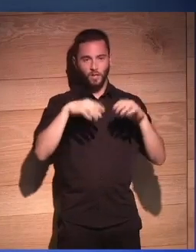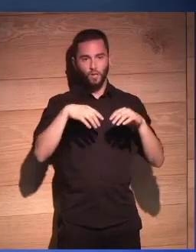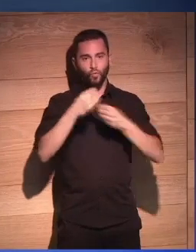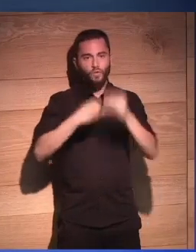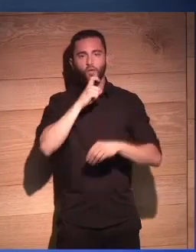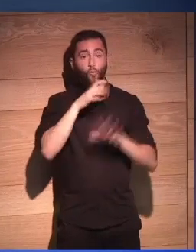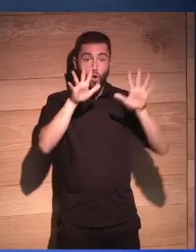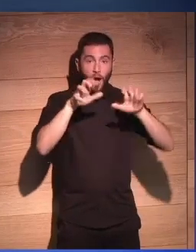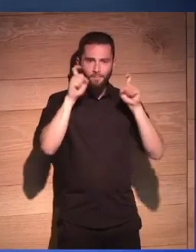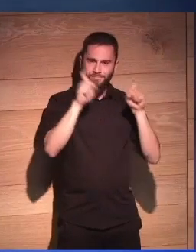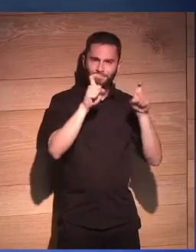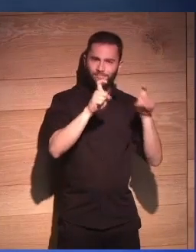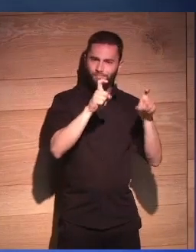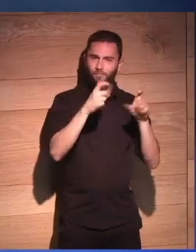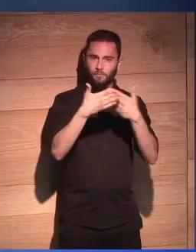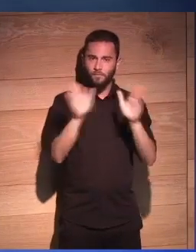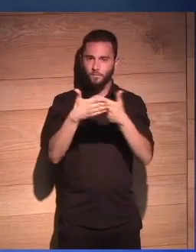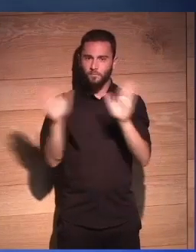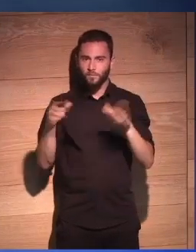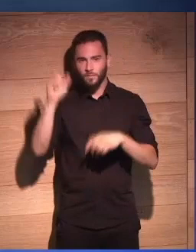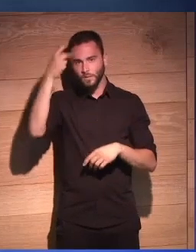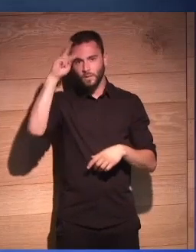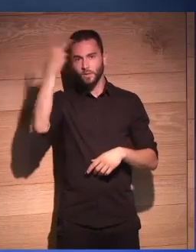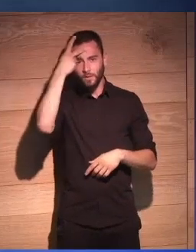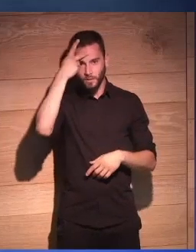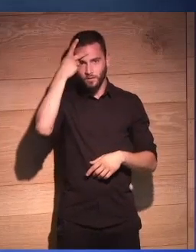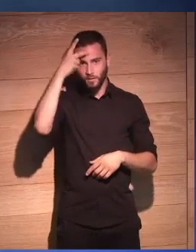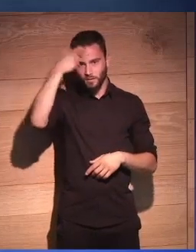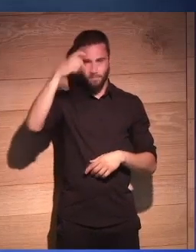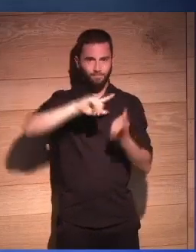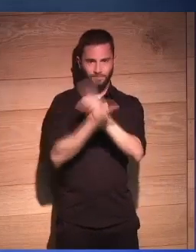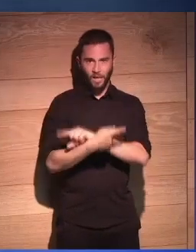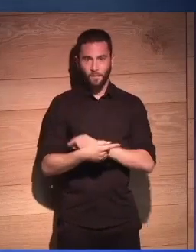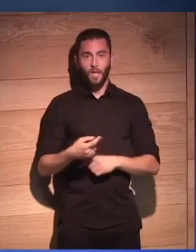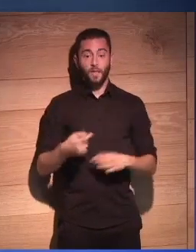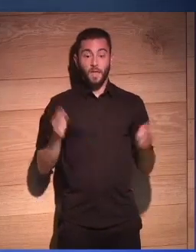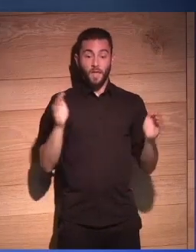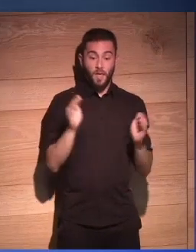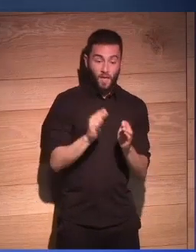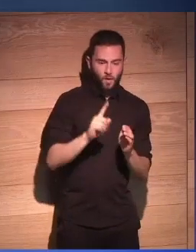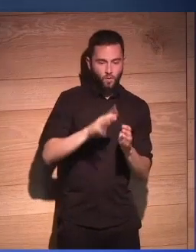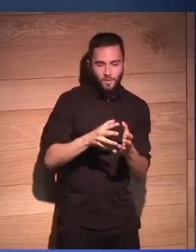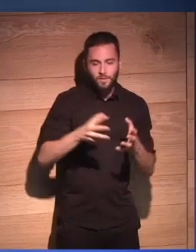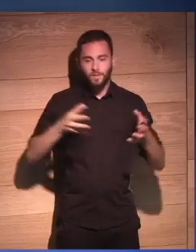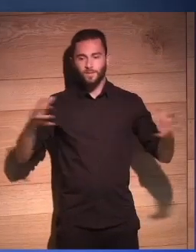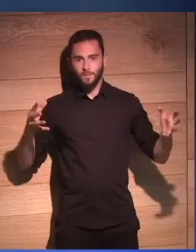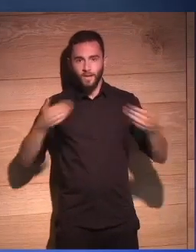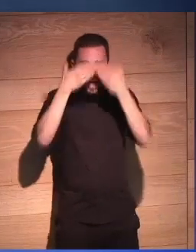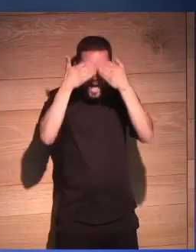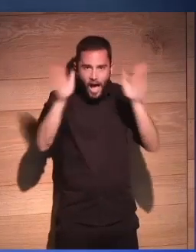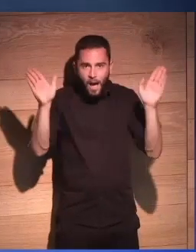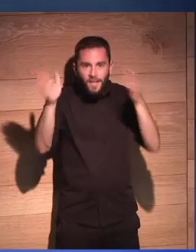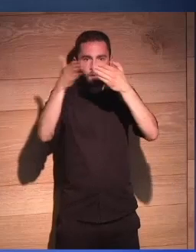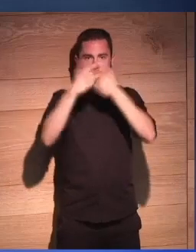Entonces, abrir puertas, cambio de chip, abrir en lugar de achicar, agrandar. Abrir en lugar de cerrar, sería